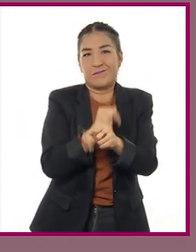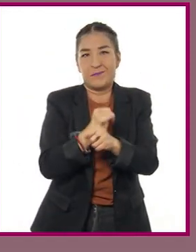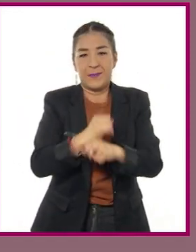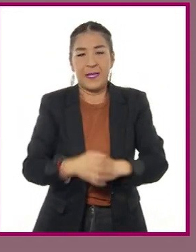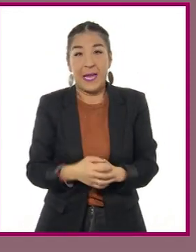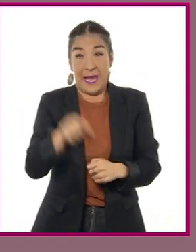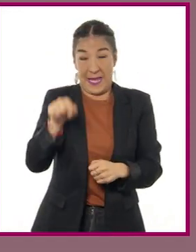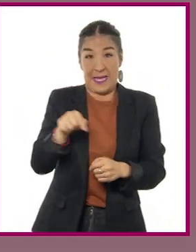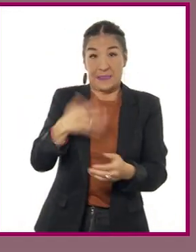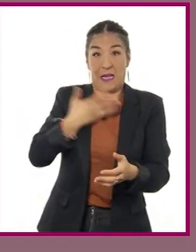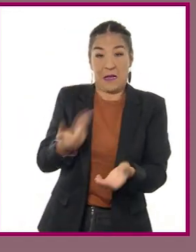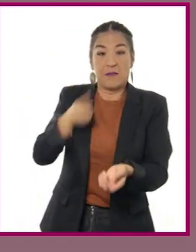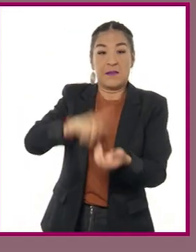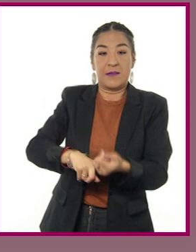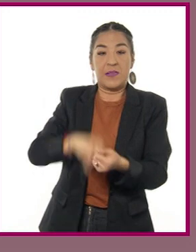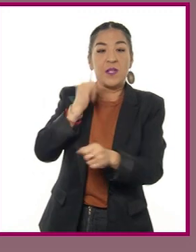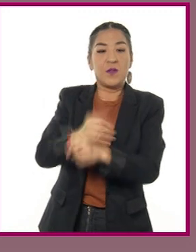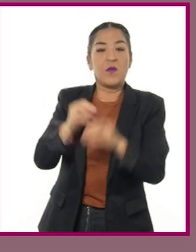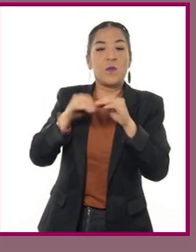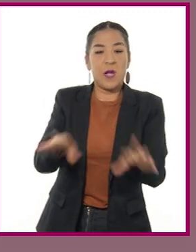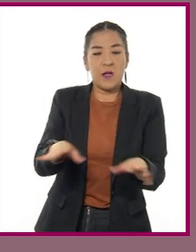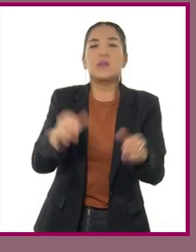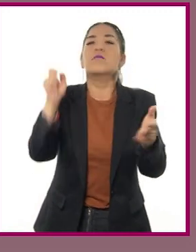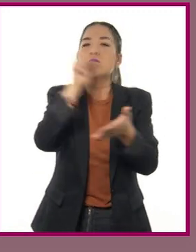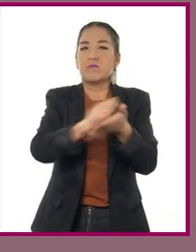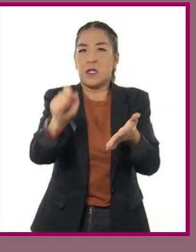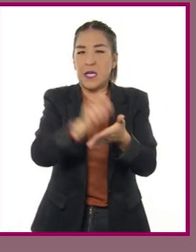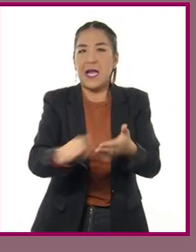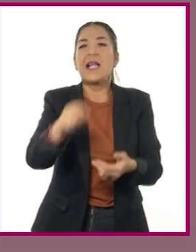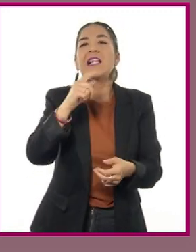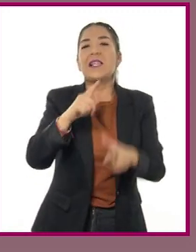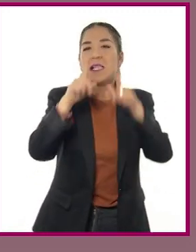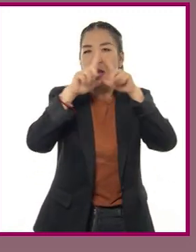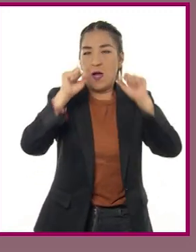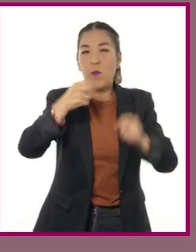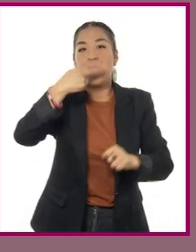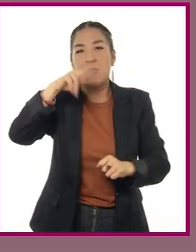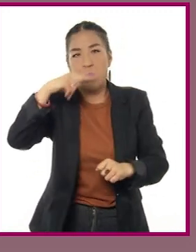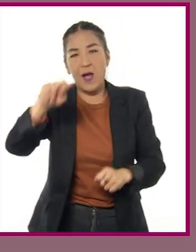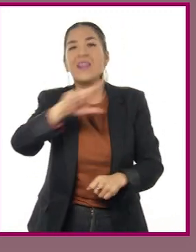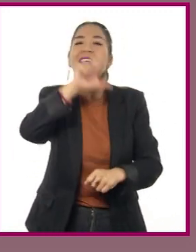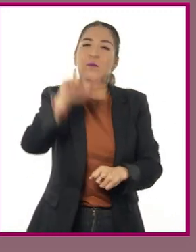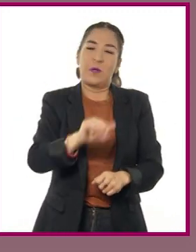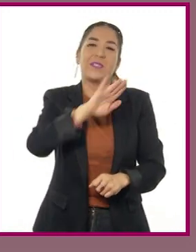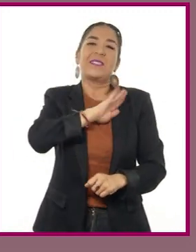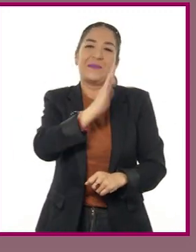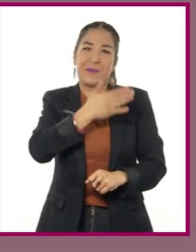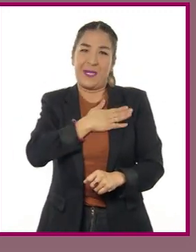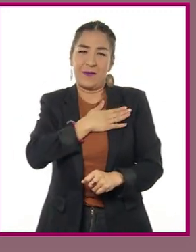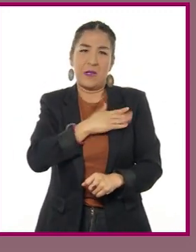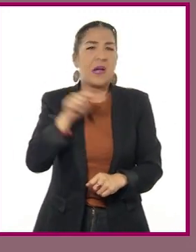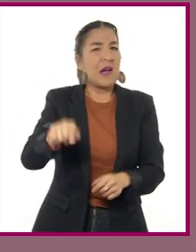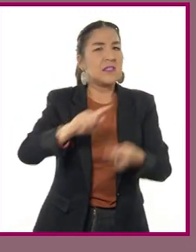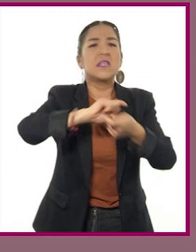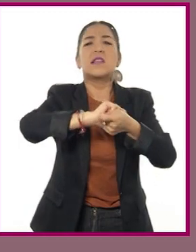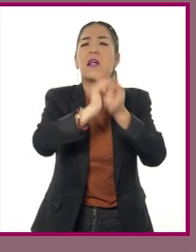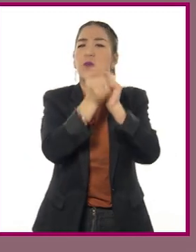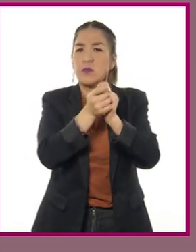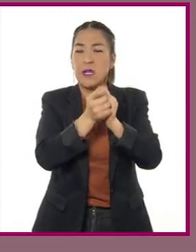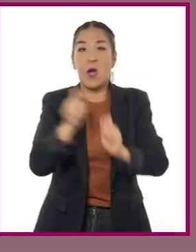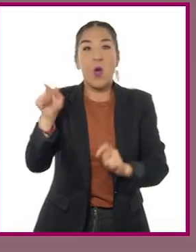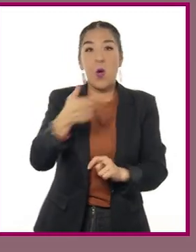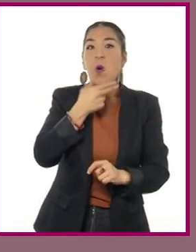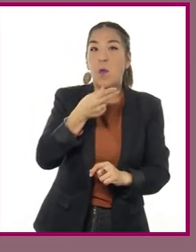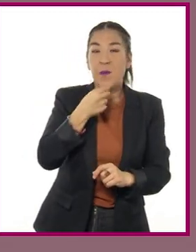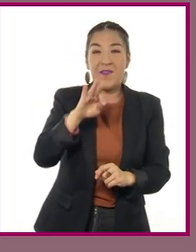Dicha información fue escrita en lengua náhuatl y posteriormente traducida al castellano. En esta traducción, Fray